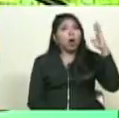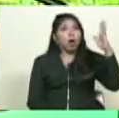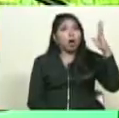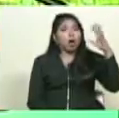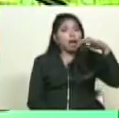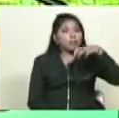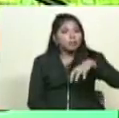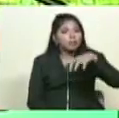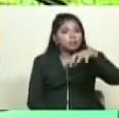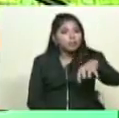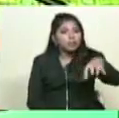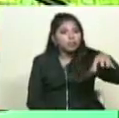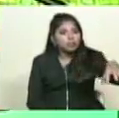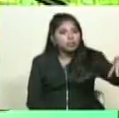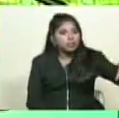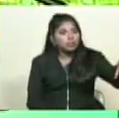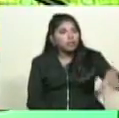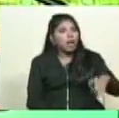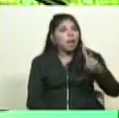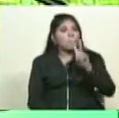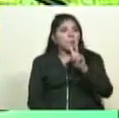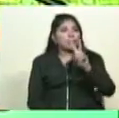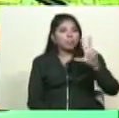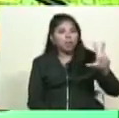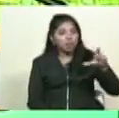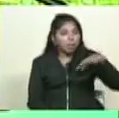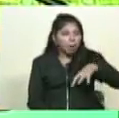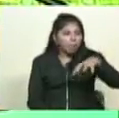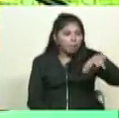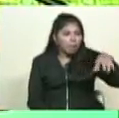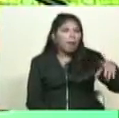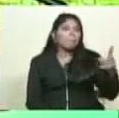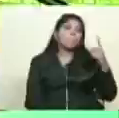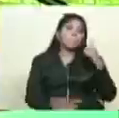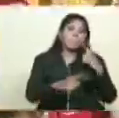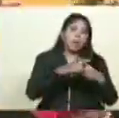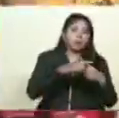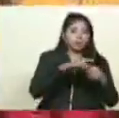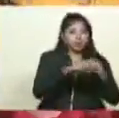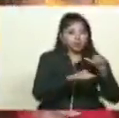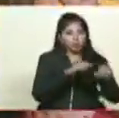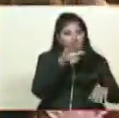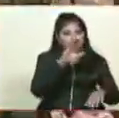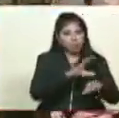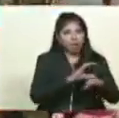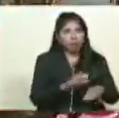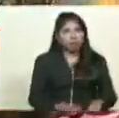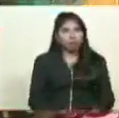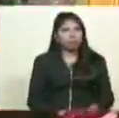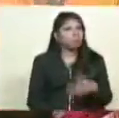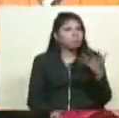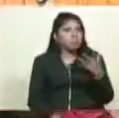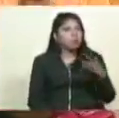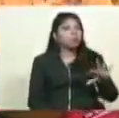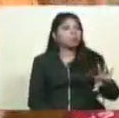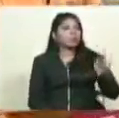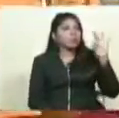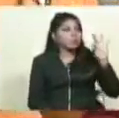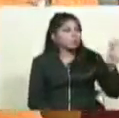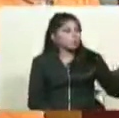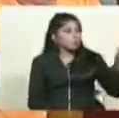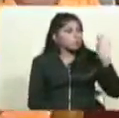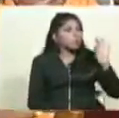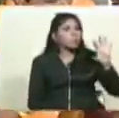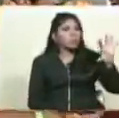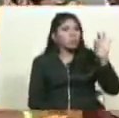los 23 estados y en el distrito capital. El congreso estadal para elegir, seleccionar a